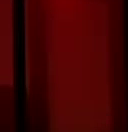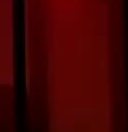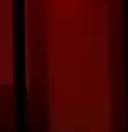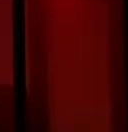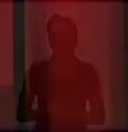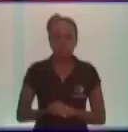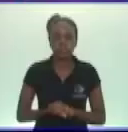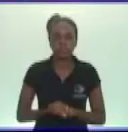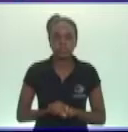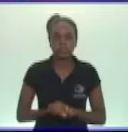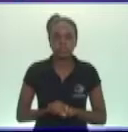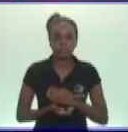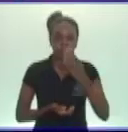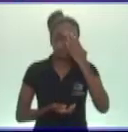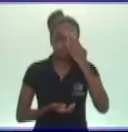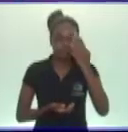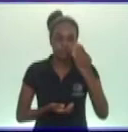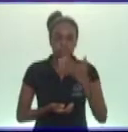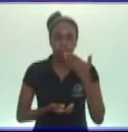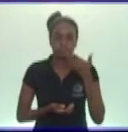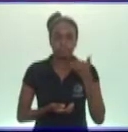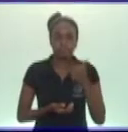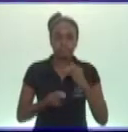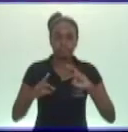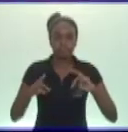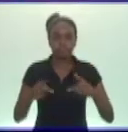Un cariñoso saludo. Qué bueno volvernos a ver.